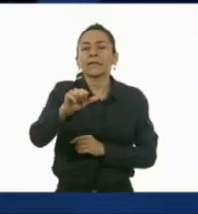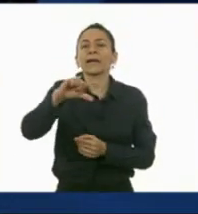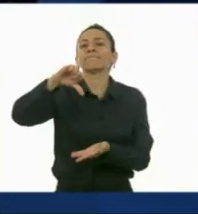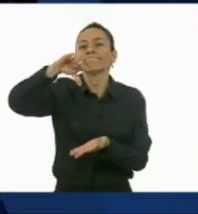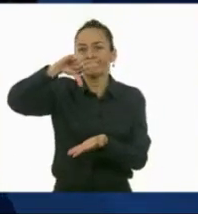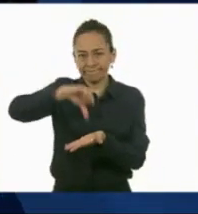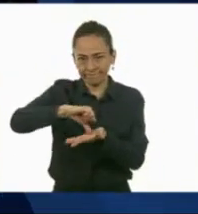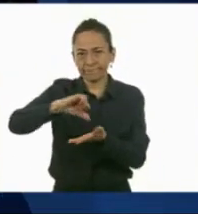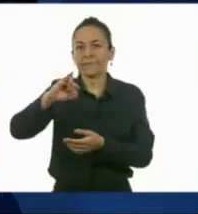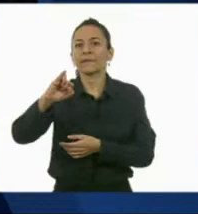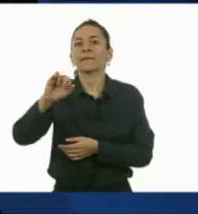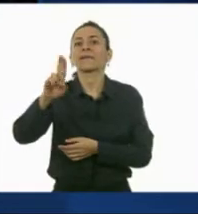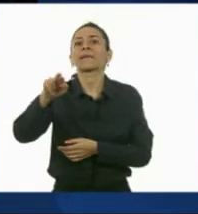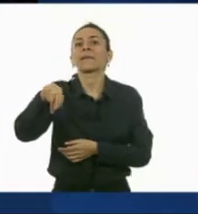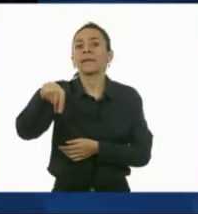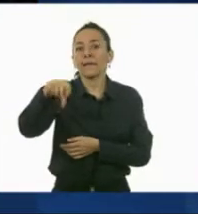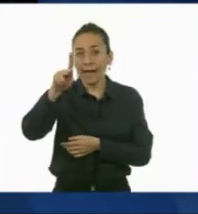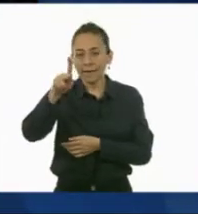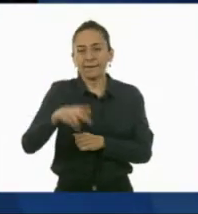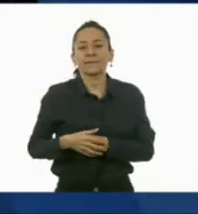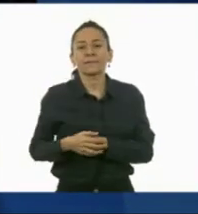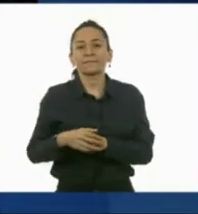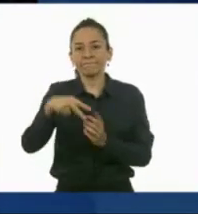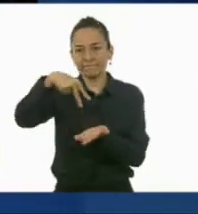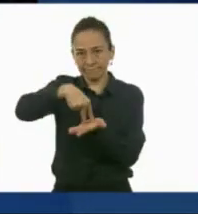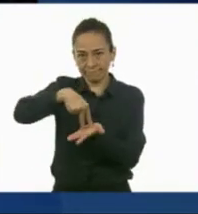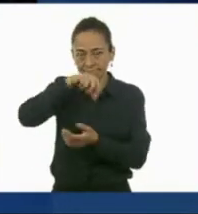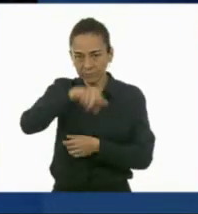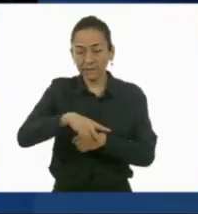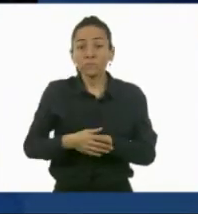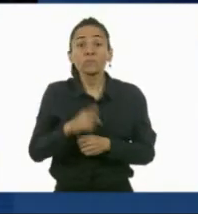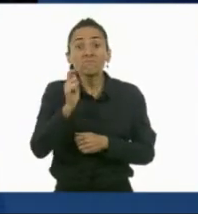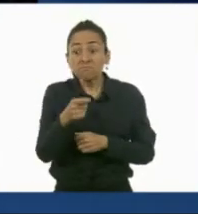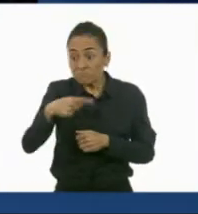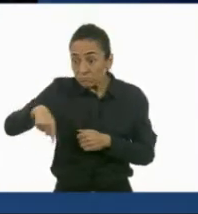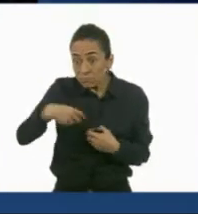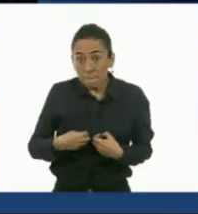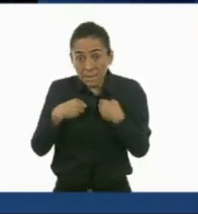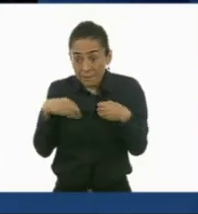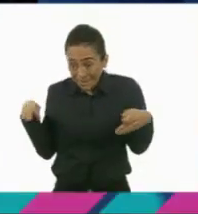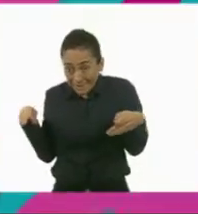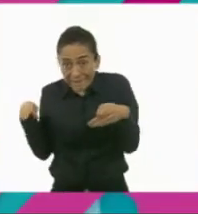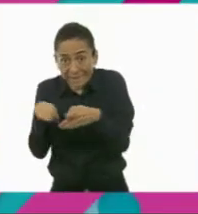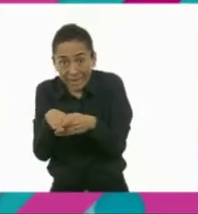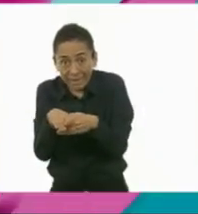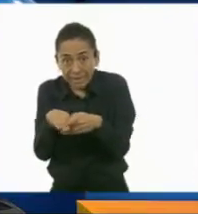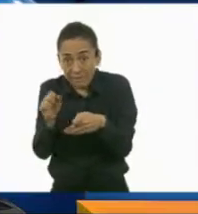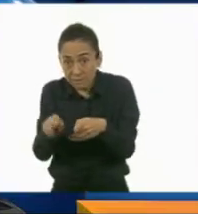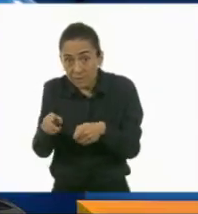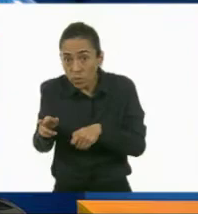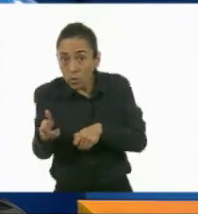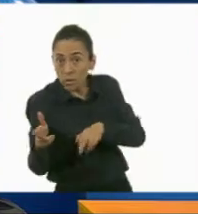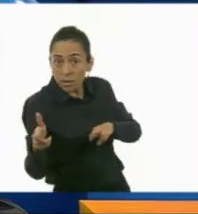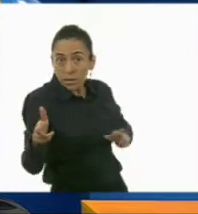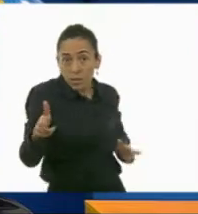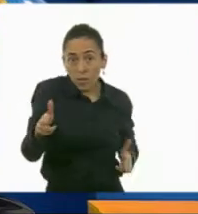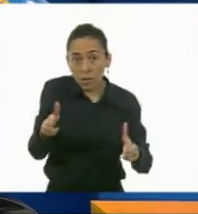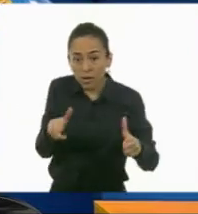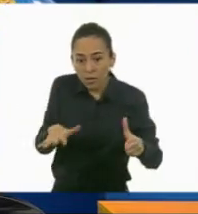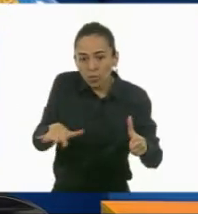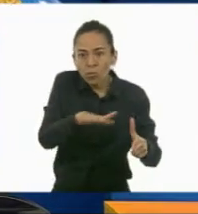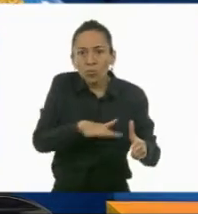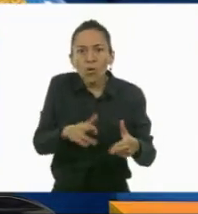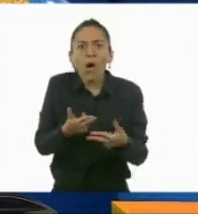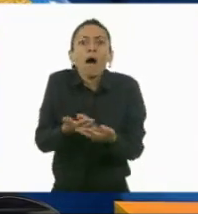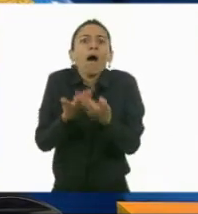abajo. El vivir cerca de estos ríos les permitió tener una abundancia y crear